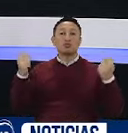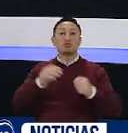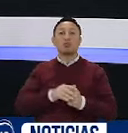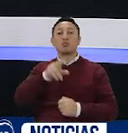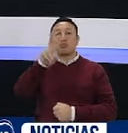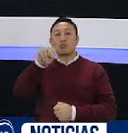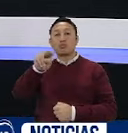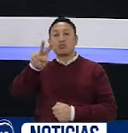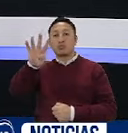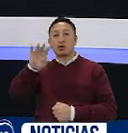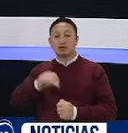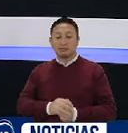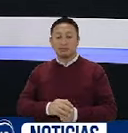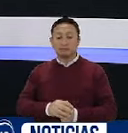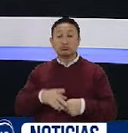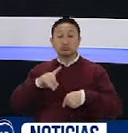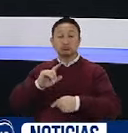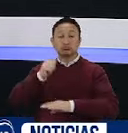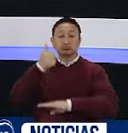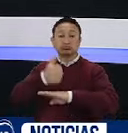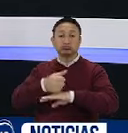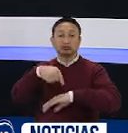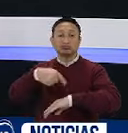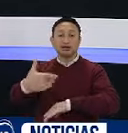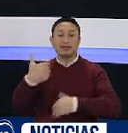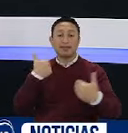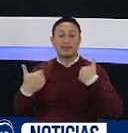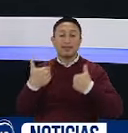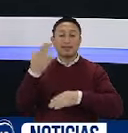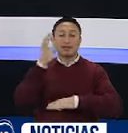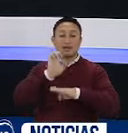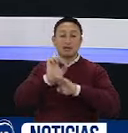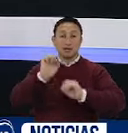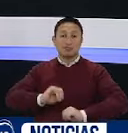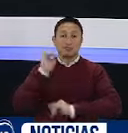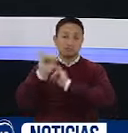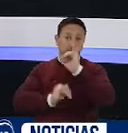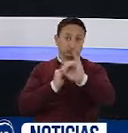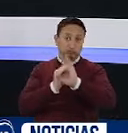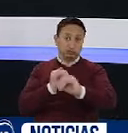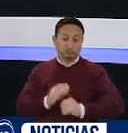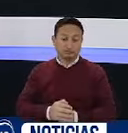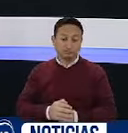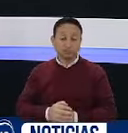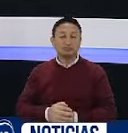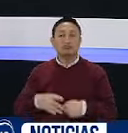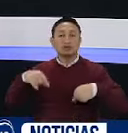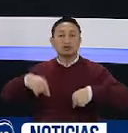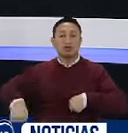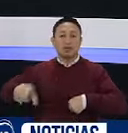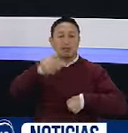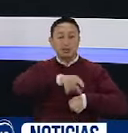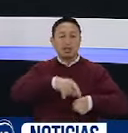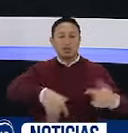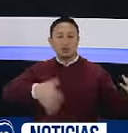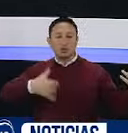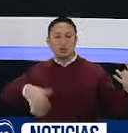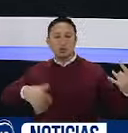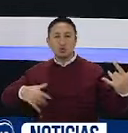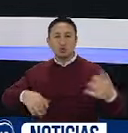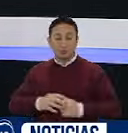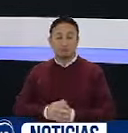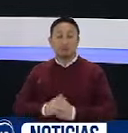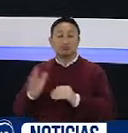2024. El evento contó con la participación de artistas nacionales e internacionales, quienes animaron la jornada junto